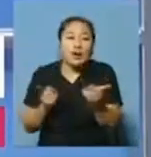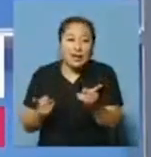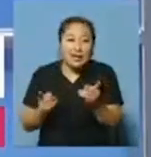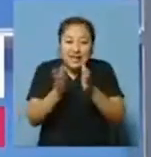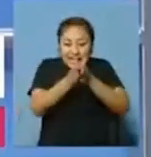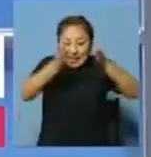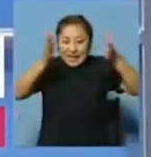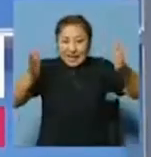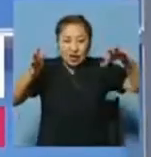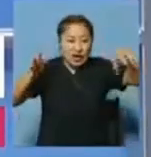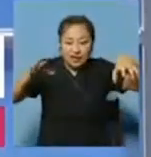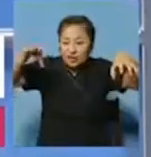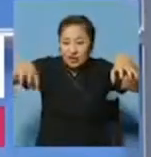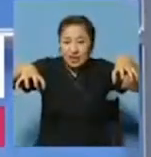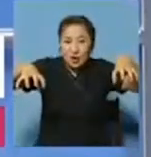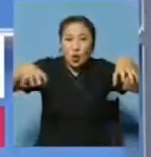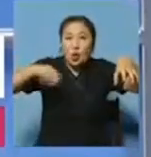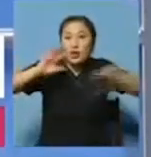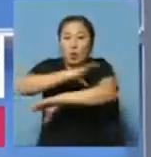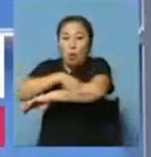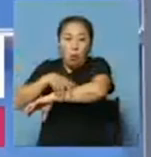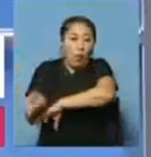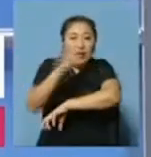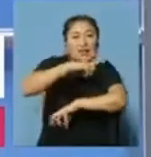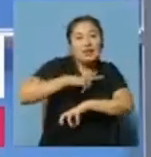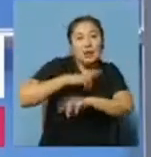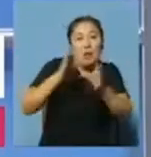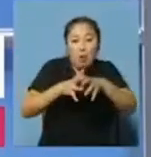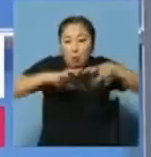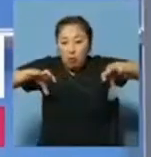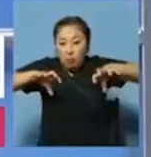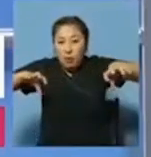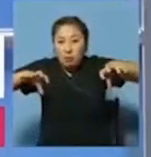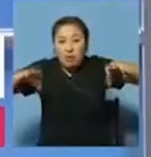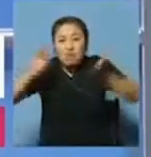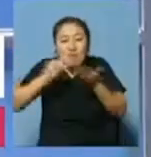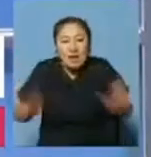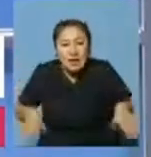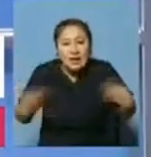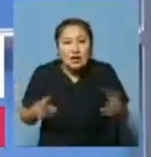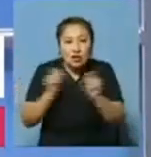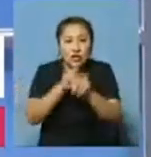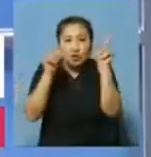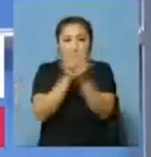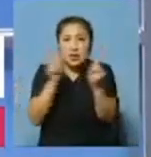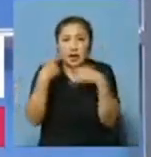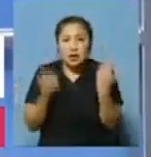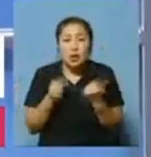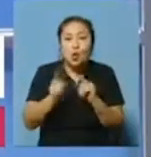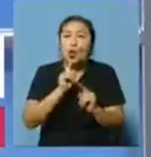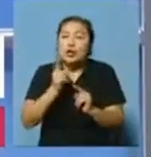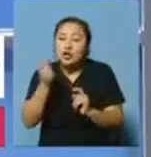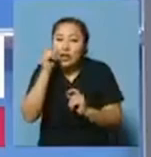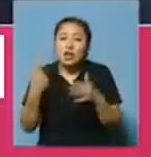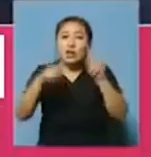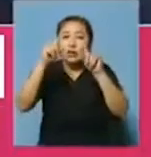brecha entre una región pobre en la región rica va a ser cada de más grande entonces no nos sorprendamos cuando los indicadores